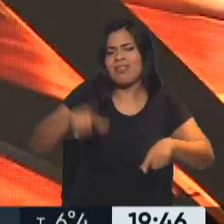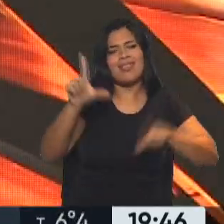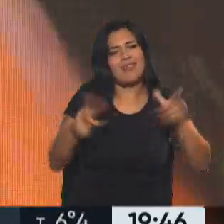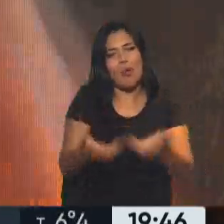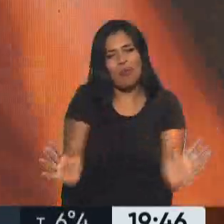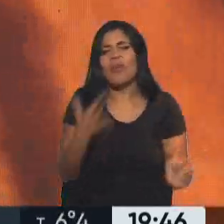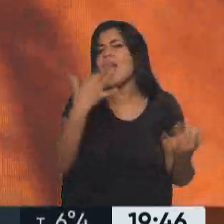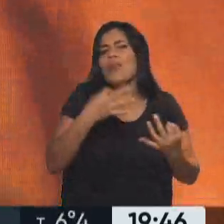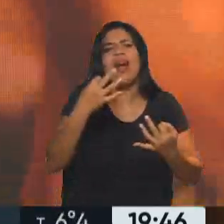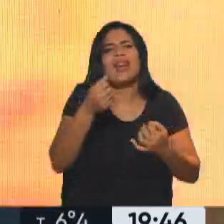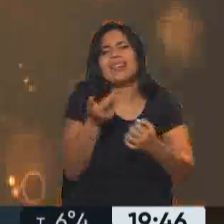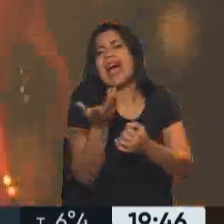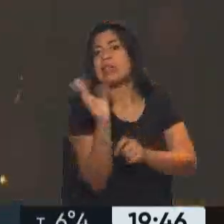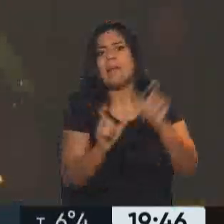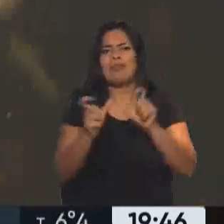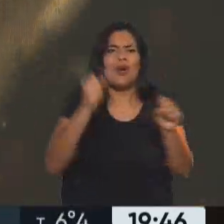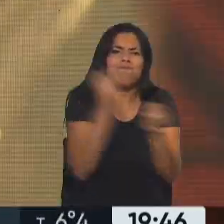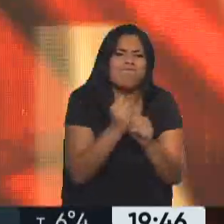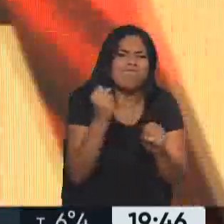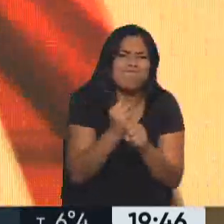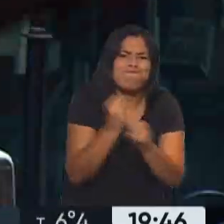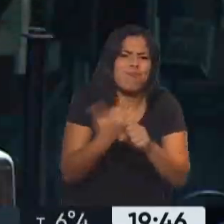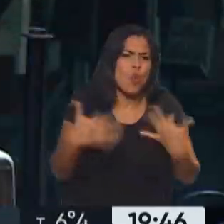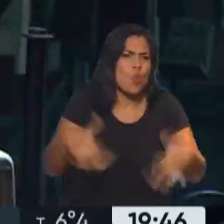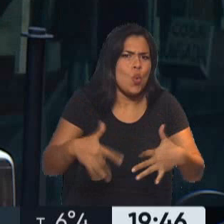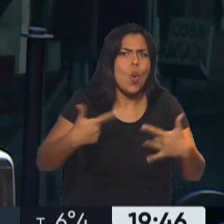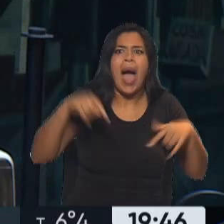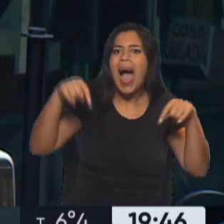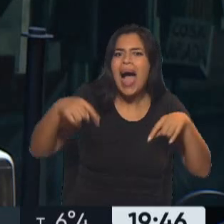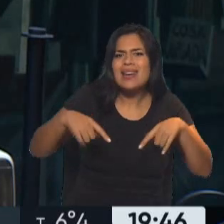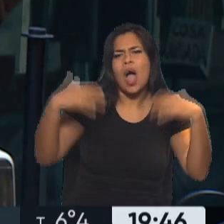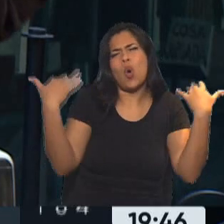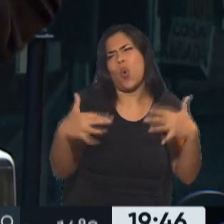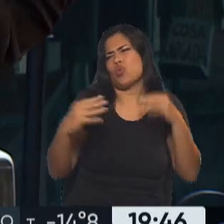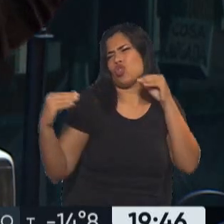de trabajadores que hay acá, me vuelvo a encontrar con todos mis compañeros de compatriotas, hace